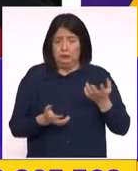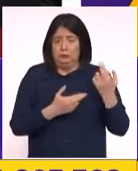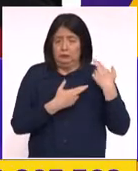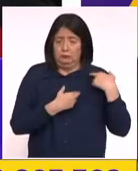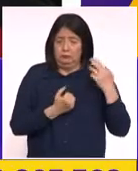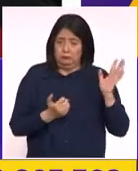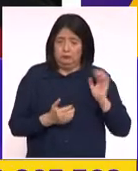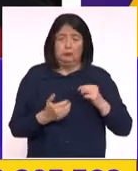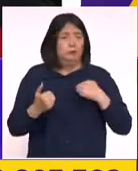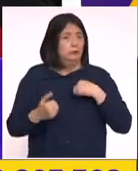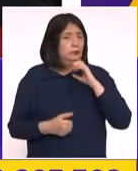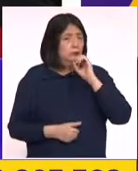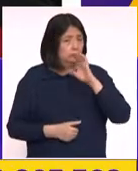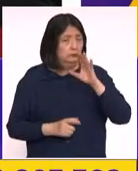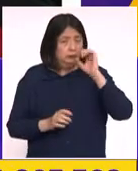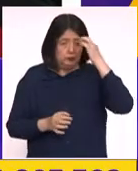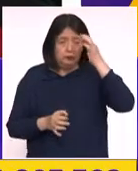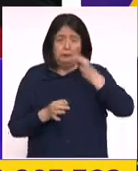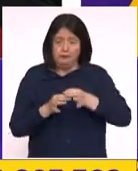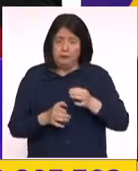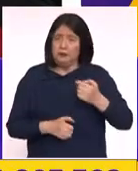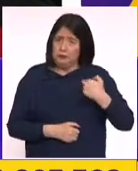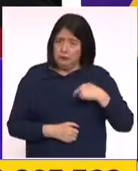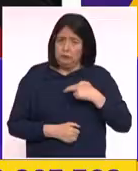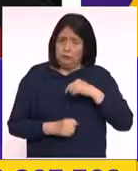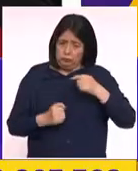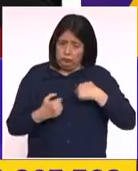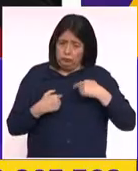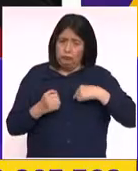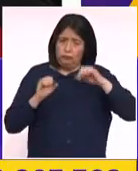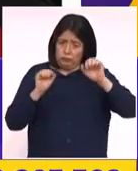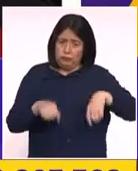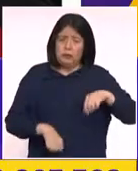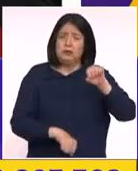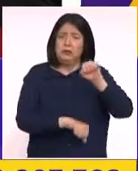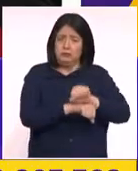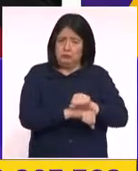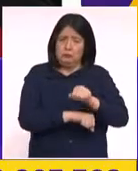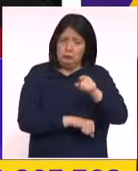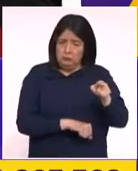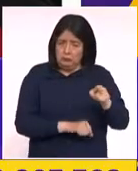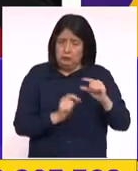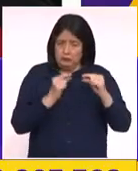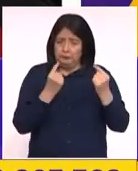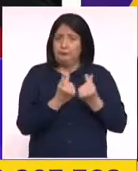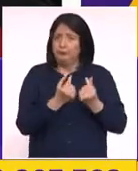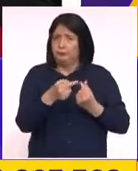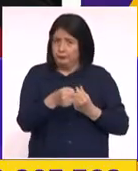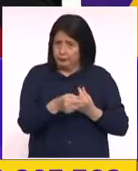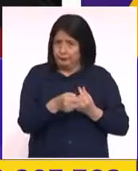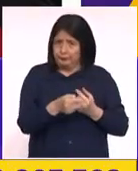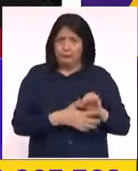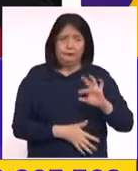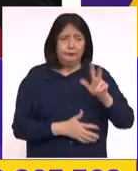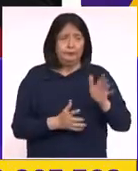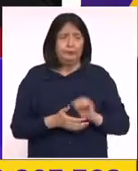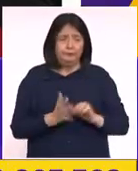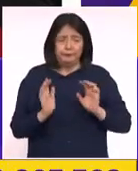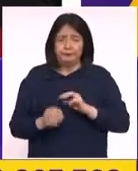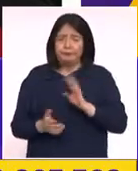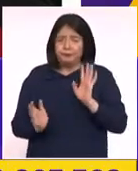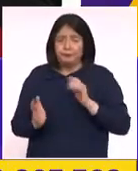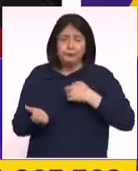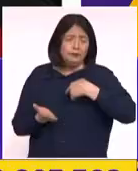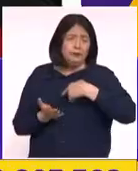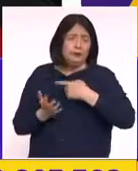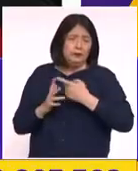tengan, yo les he dicho, tengan la fe que nosotros vamos, he dispuesto que se capture a esta banda de delincuentes, ministro, que encuentran